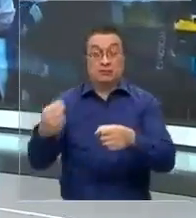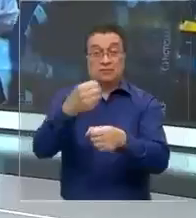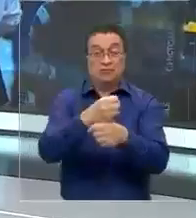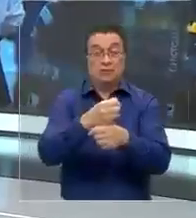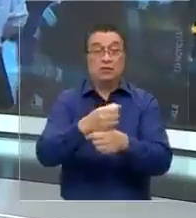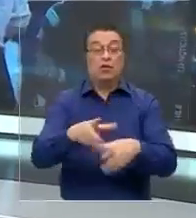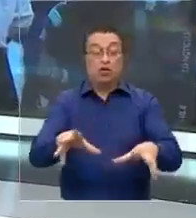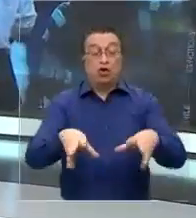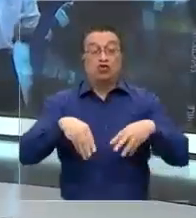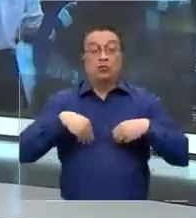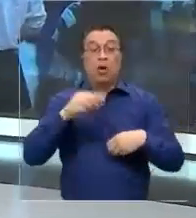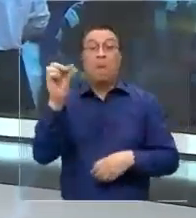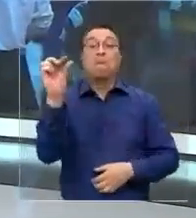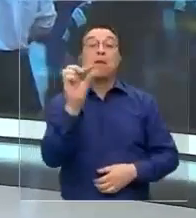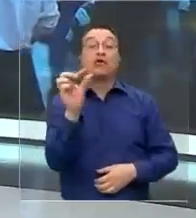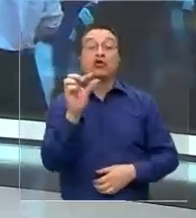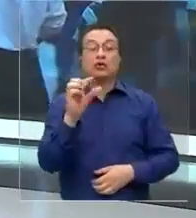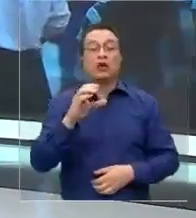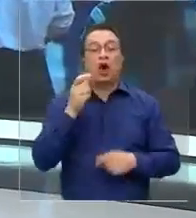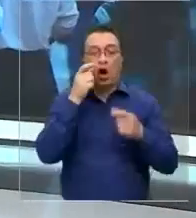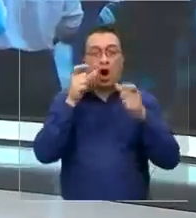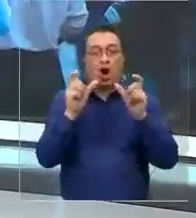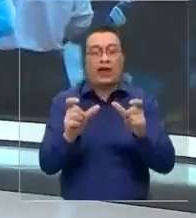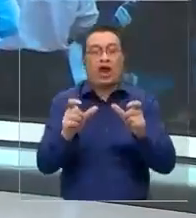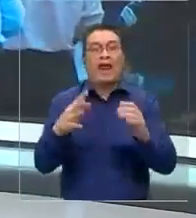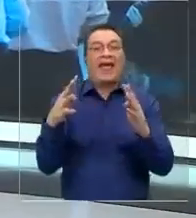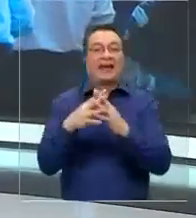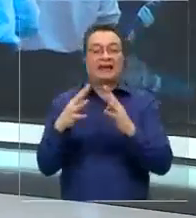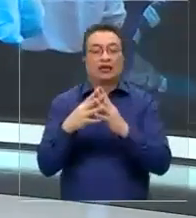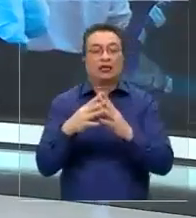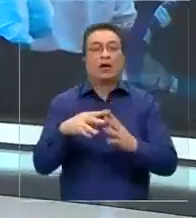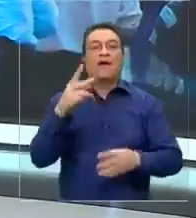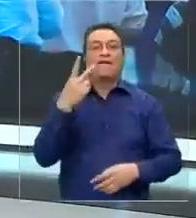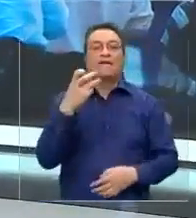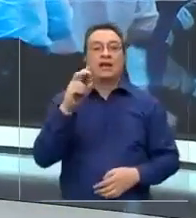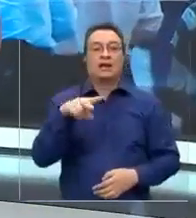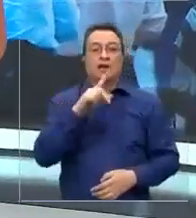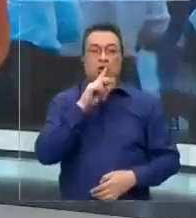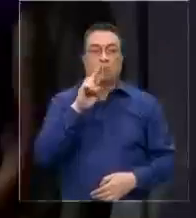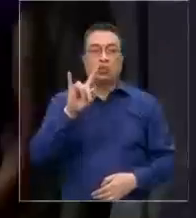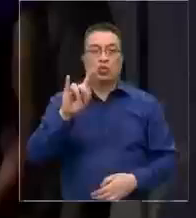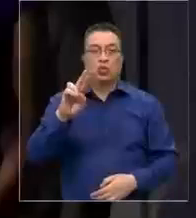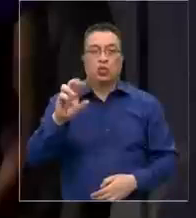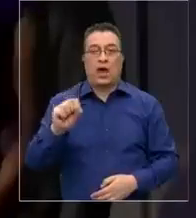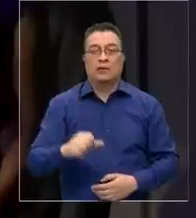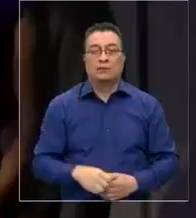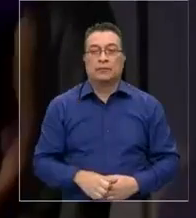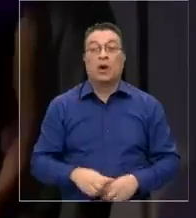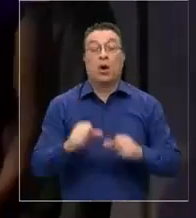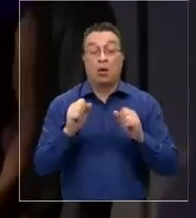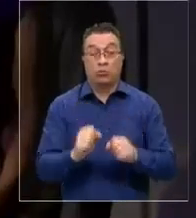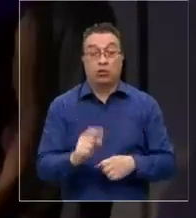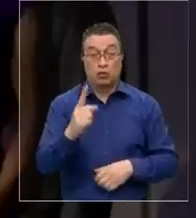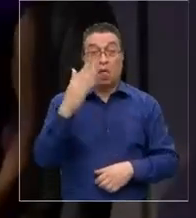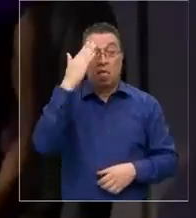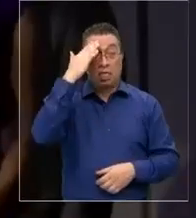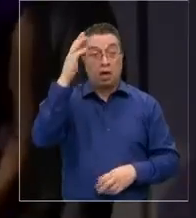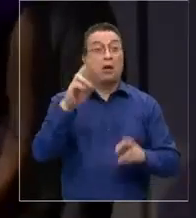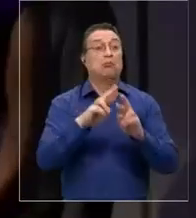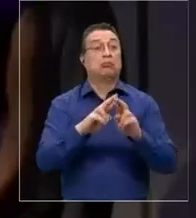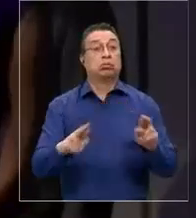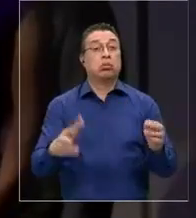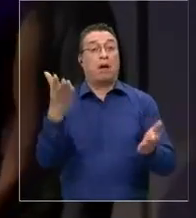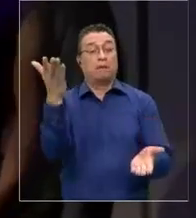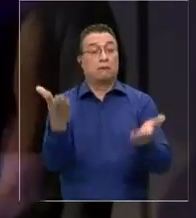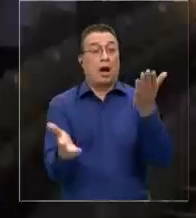asumió temporalmente el contralor del ejército, el general Rodrigo Ventura. Podría haber sido una jornada tranquila de